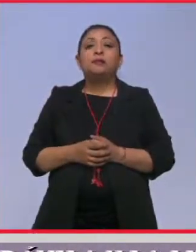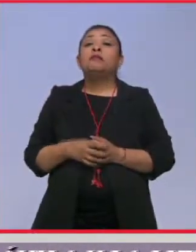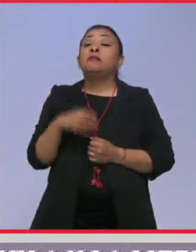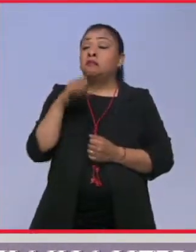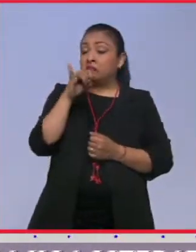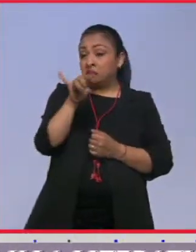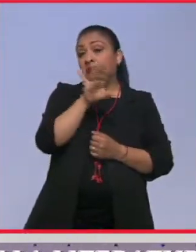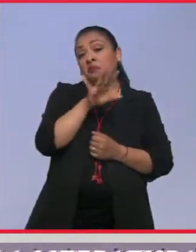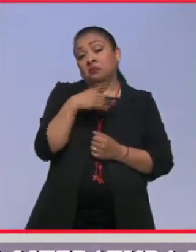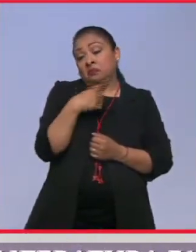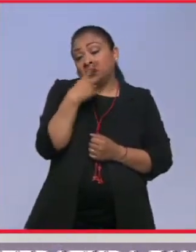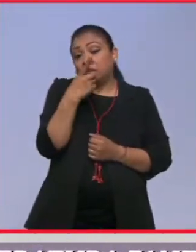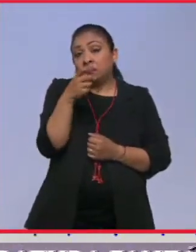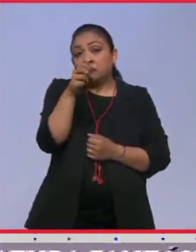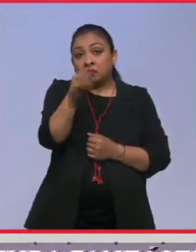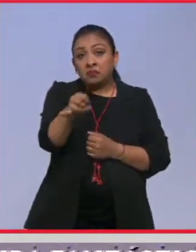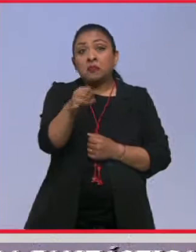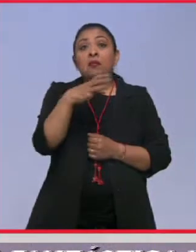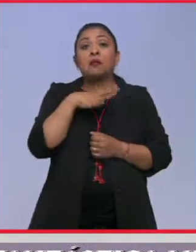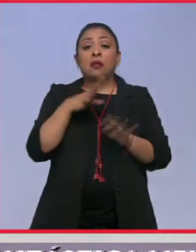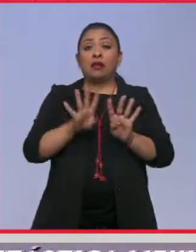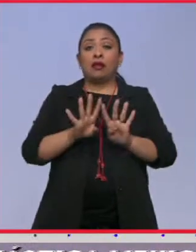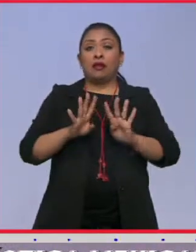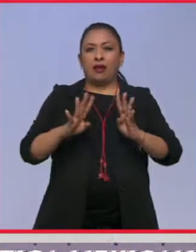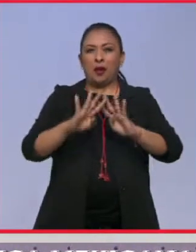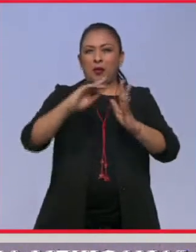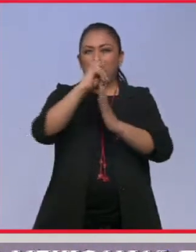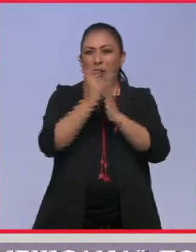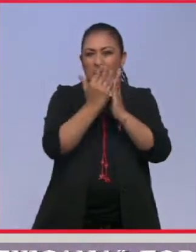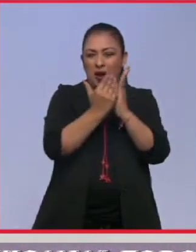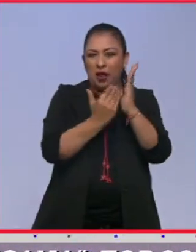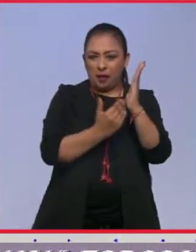Sí puedo decirte que la programación